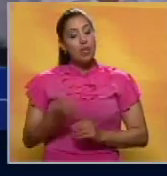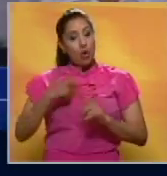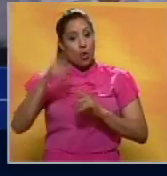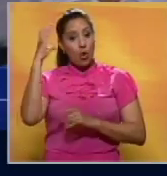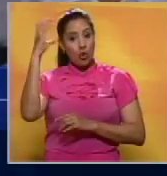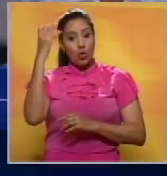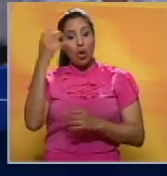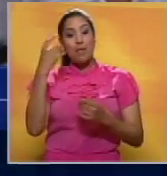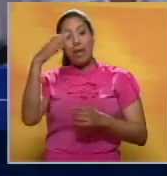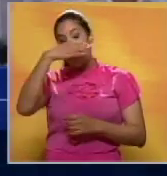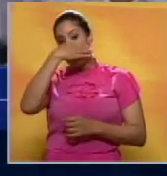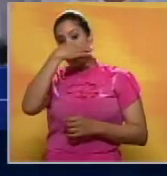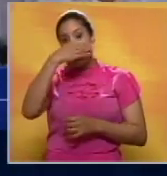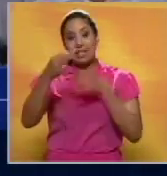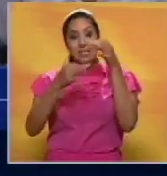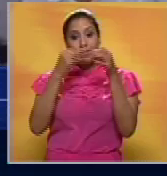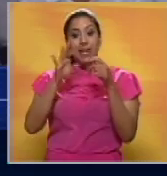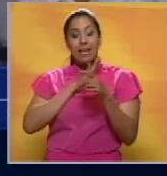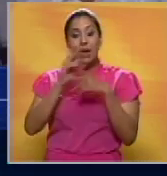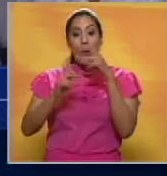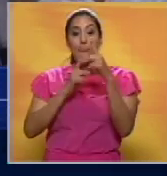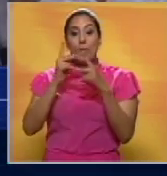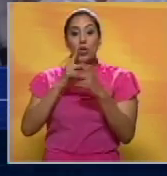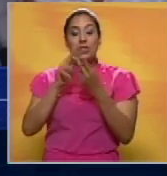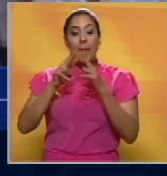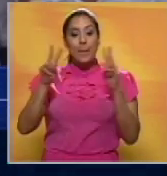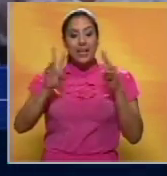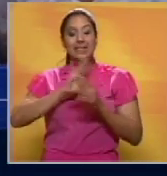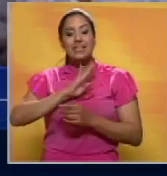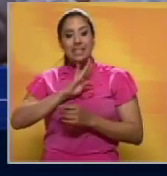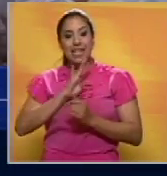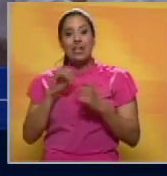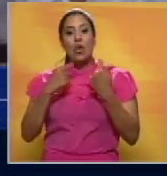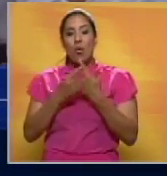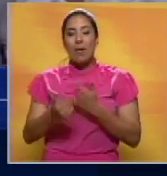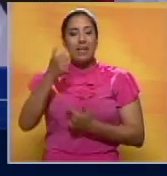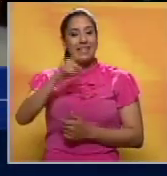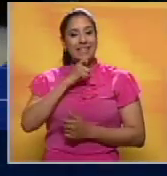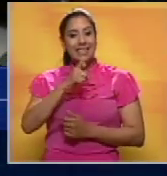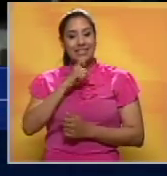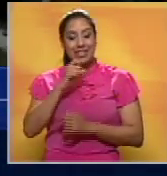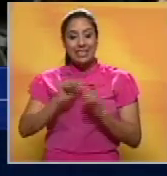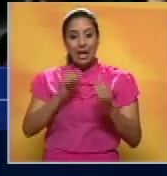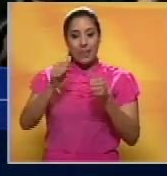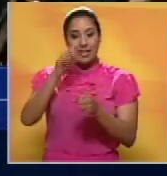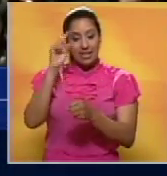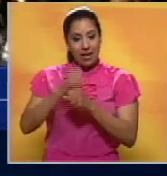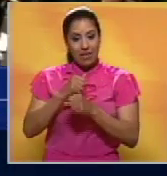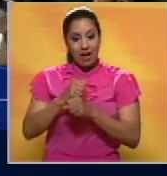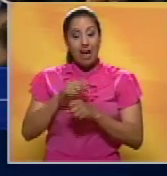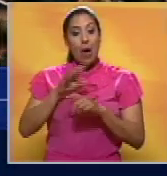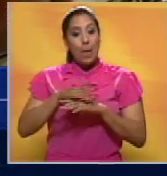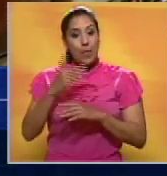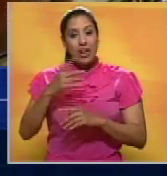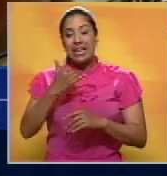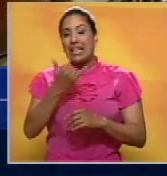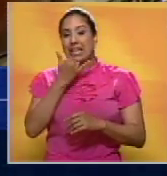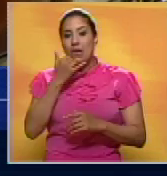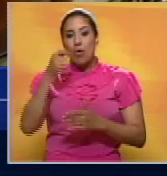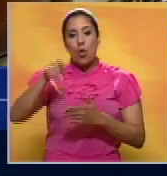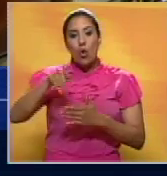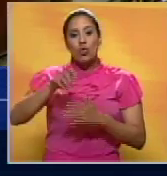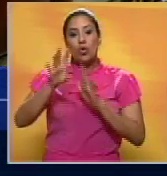En Colombia, las FARC aseguraron que el proceso de paz se encuentra en la situación más difícil desde su inicio. Esto ante el fallo de la